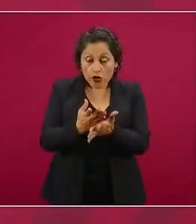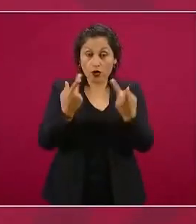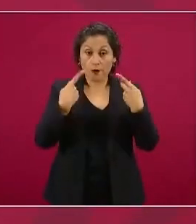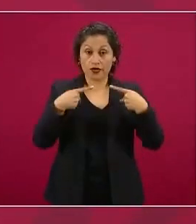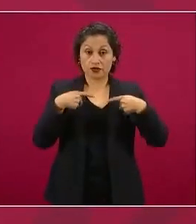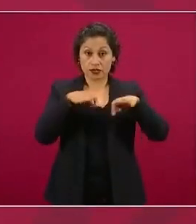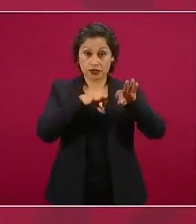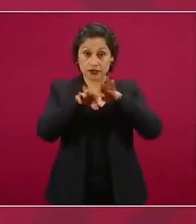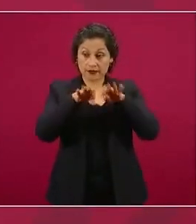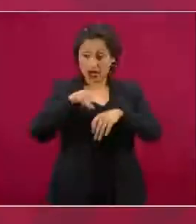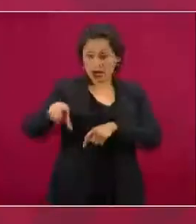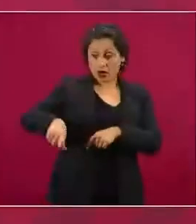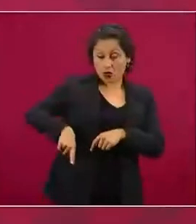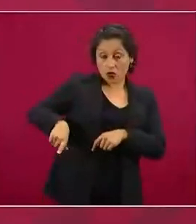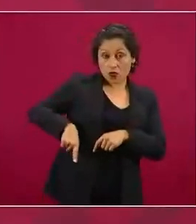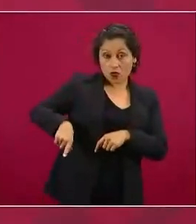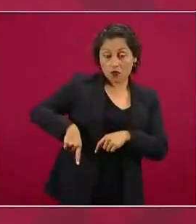los poderes,